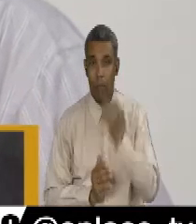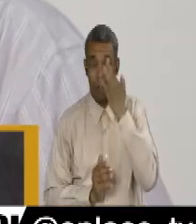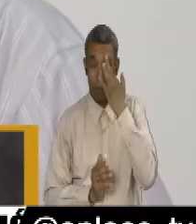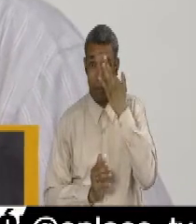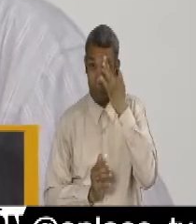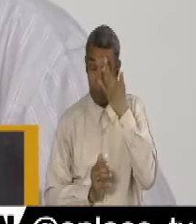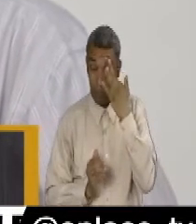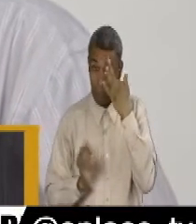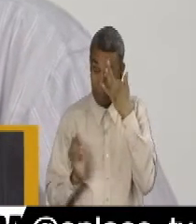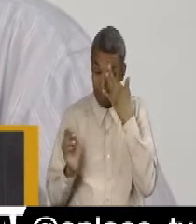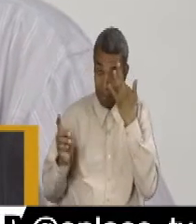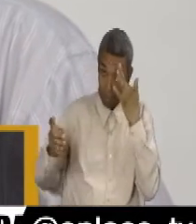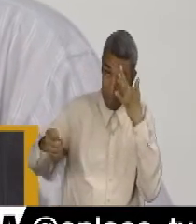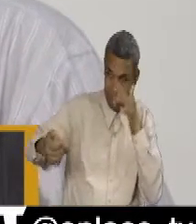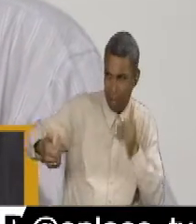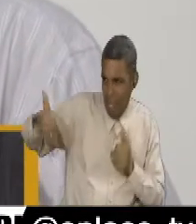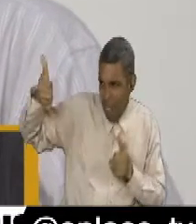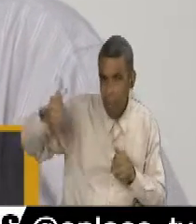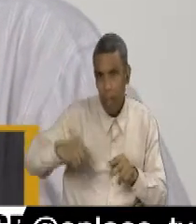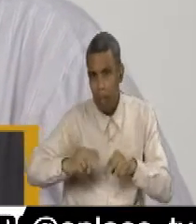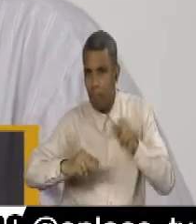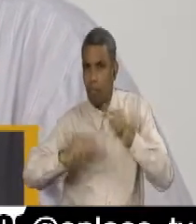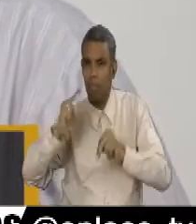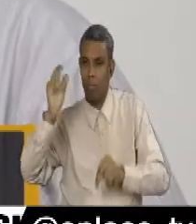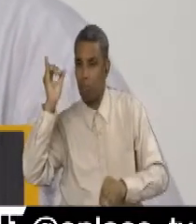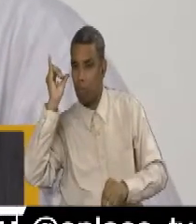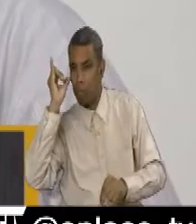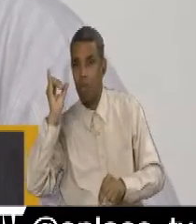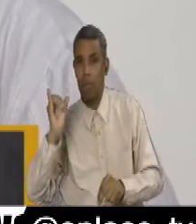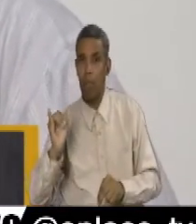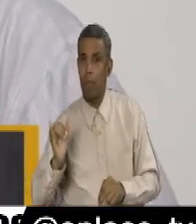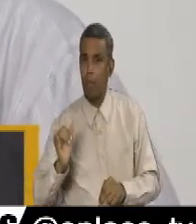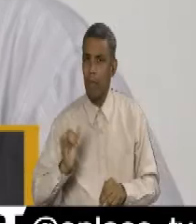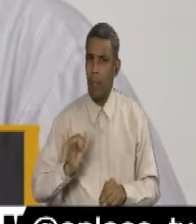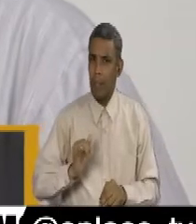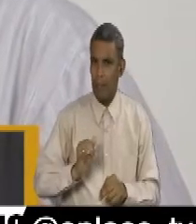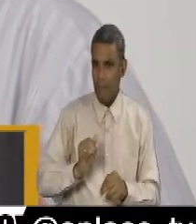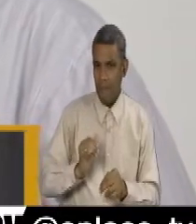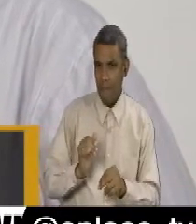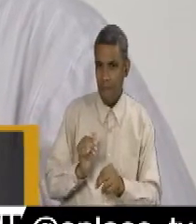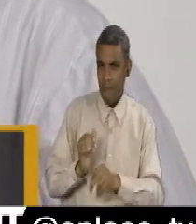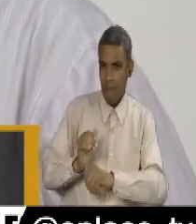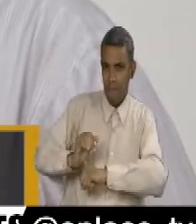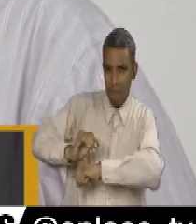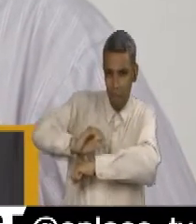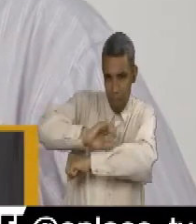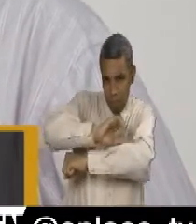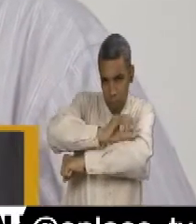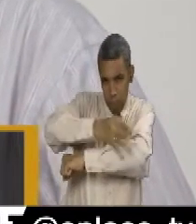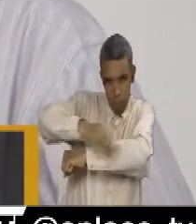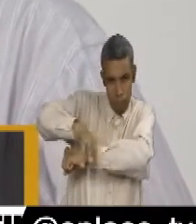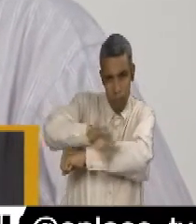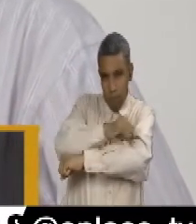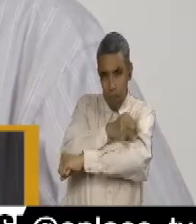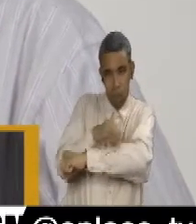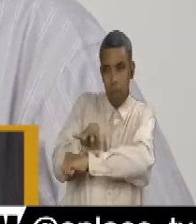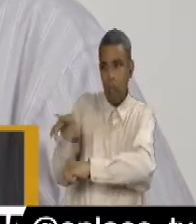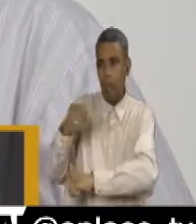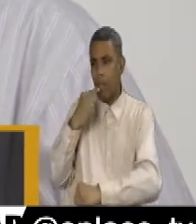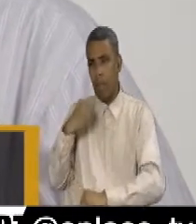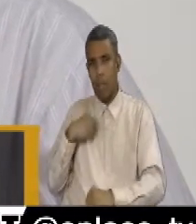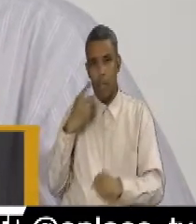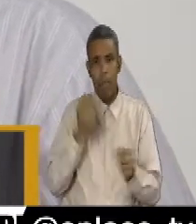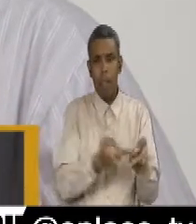que estas obras van a entregarnos la parte de consulta externa más o menos en unos